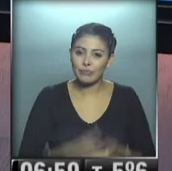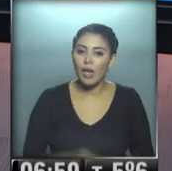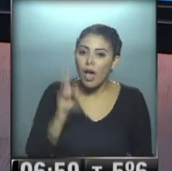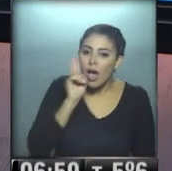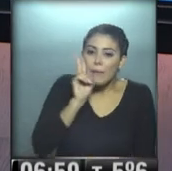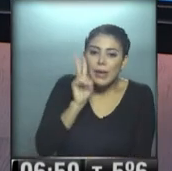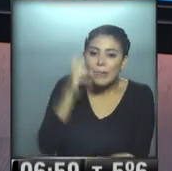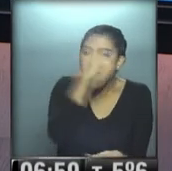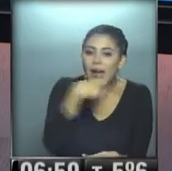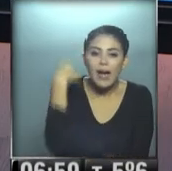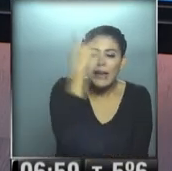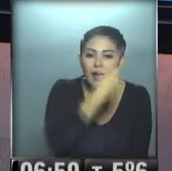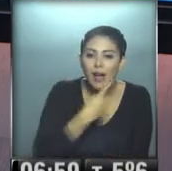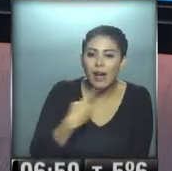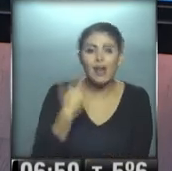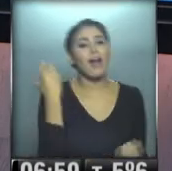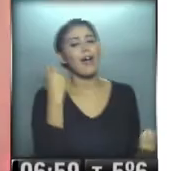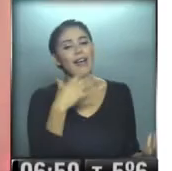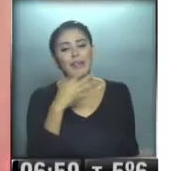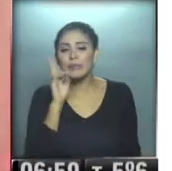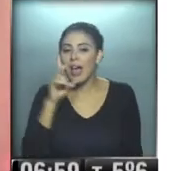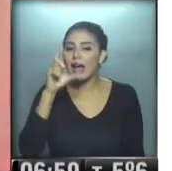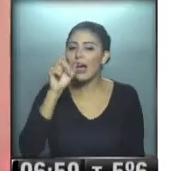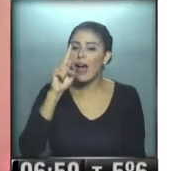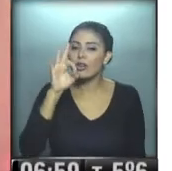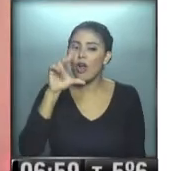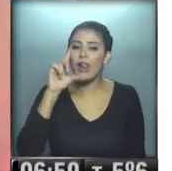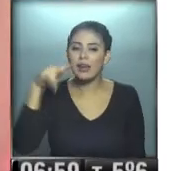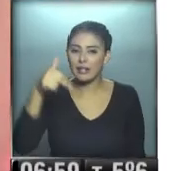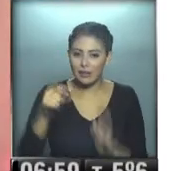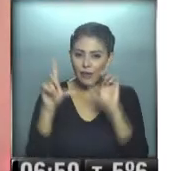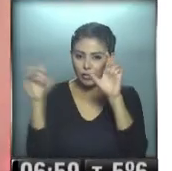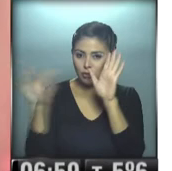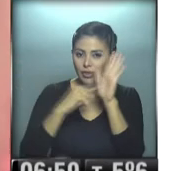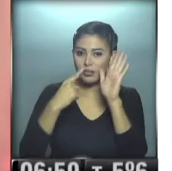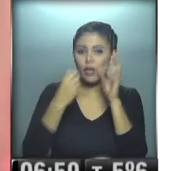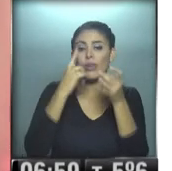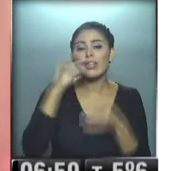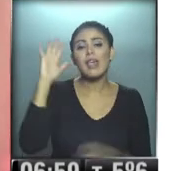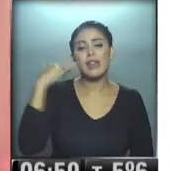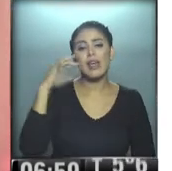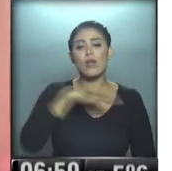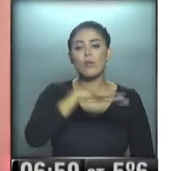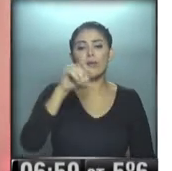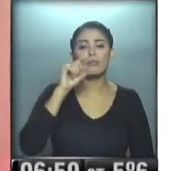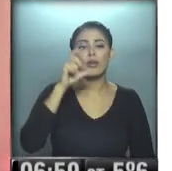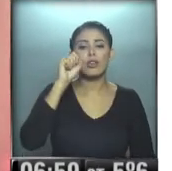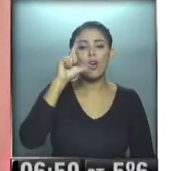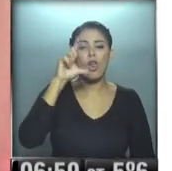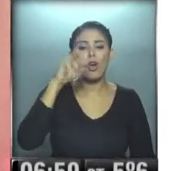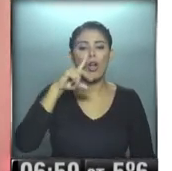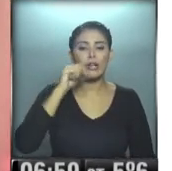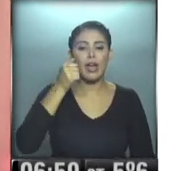Ay, mira esa carita. Ay. Carolina nos manda esta foto. Dice, buen día, Nadia, desde Colonia Aldao,